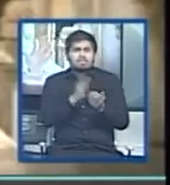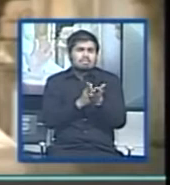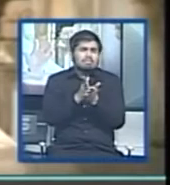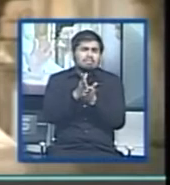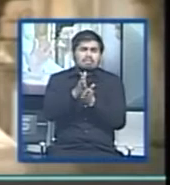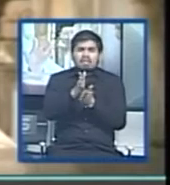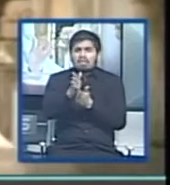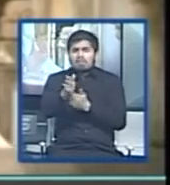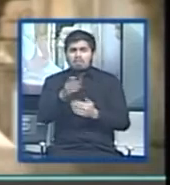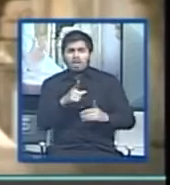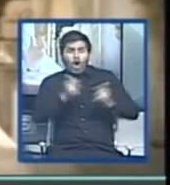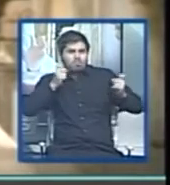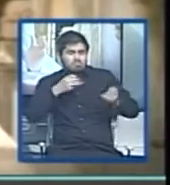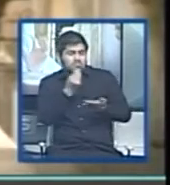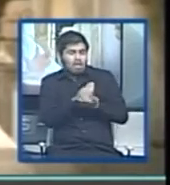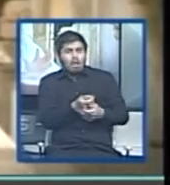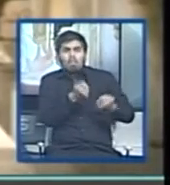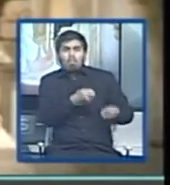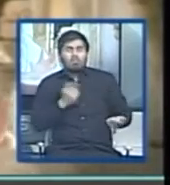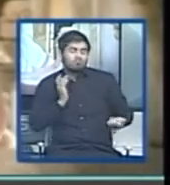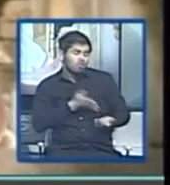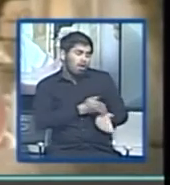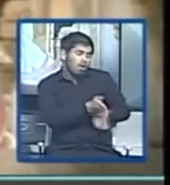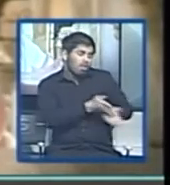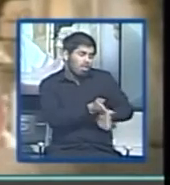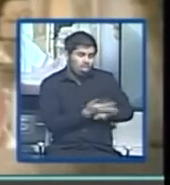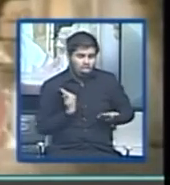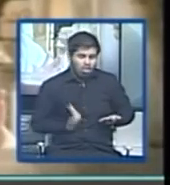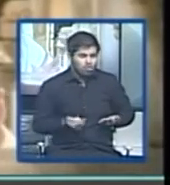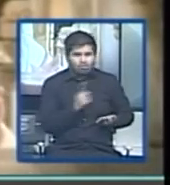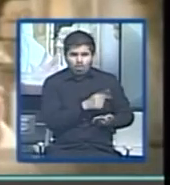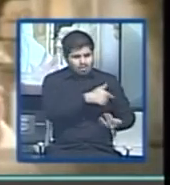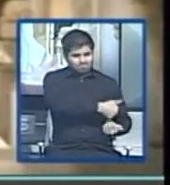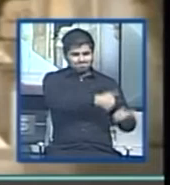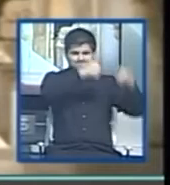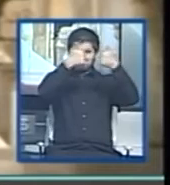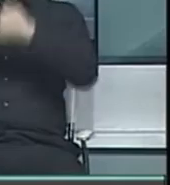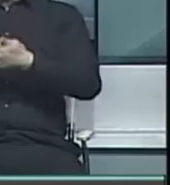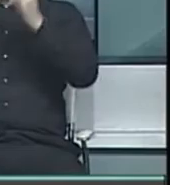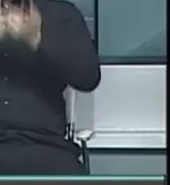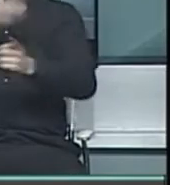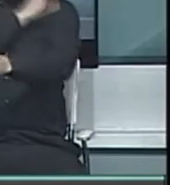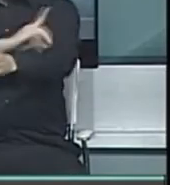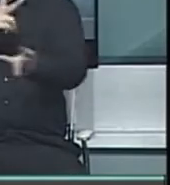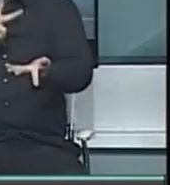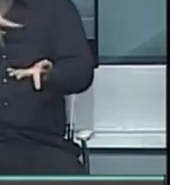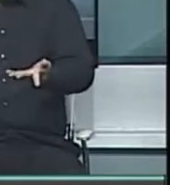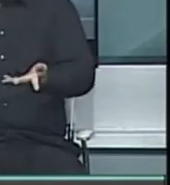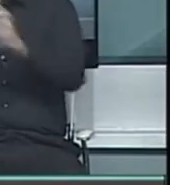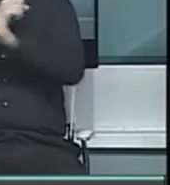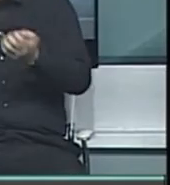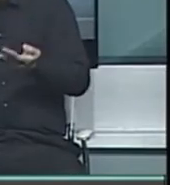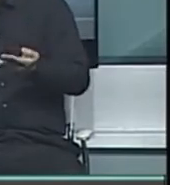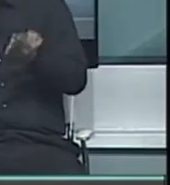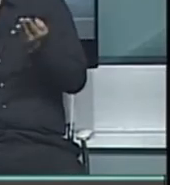tiempo fueron objeto, ¿verdad?, de nuestro servicio. Hoy la iglesia se plantea, ellos son sujetos de la evangelización. Las personas con